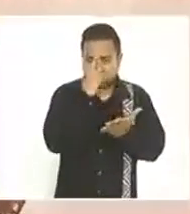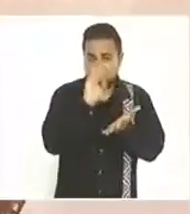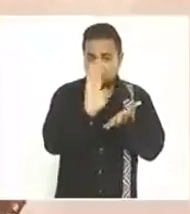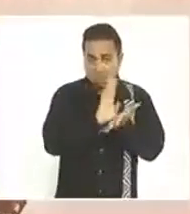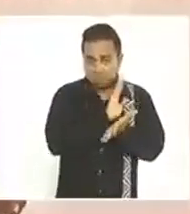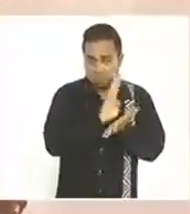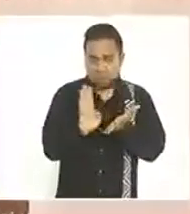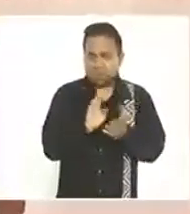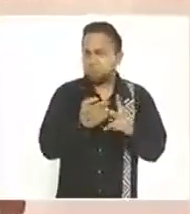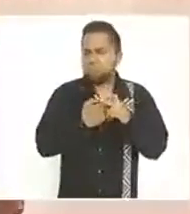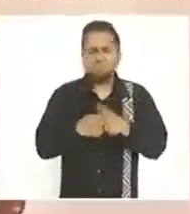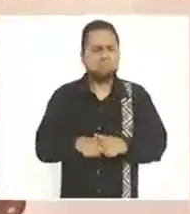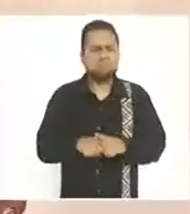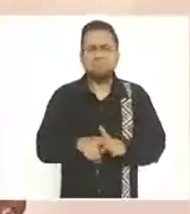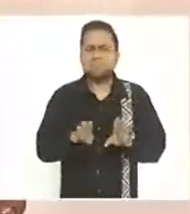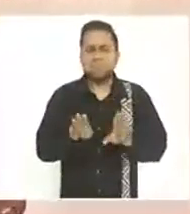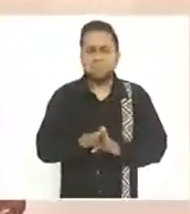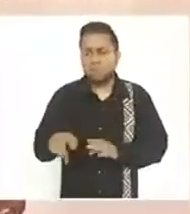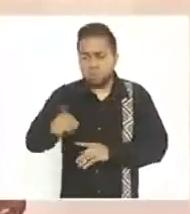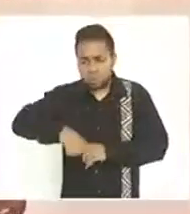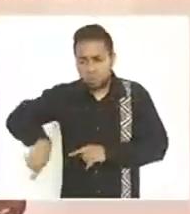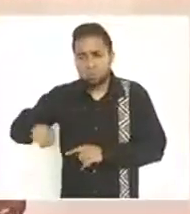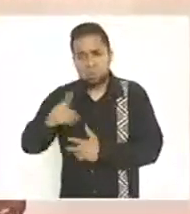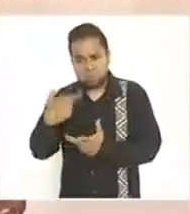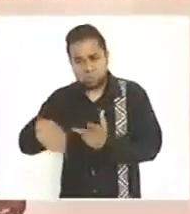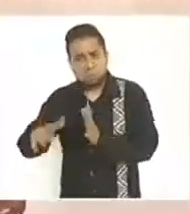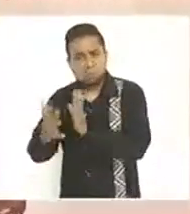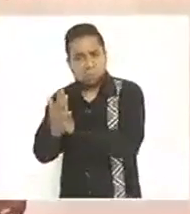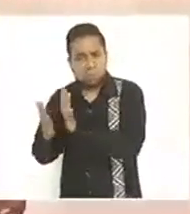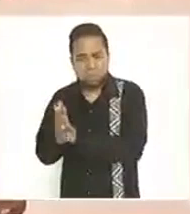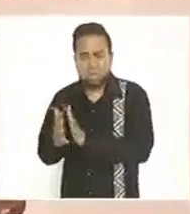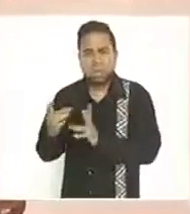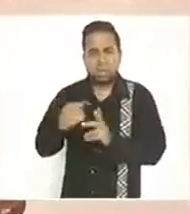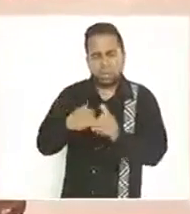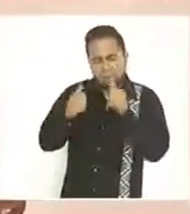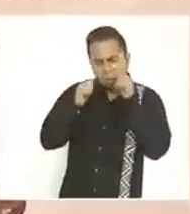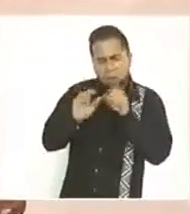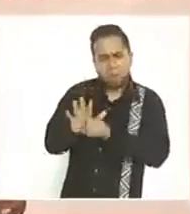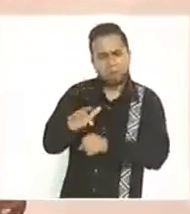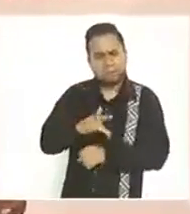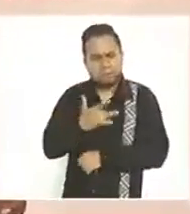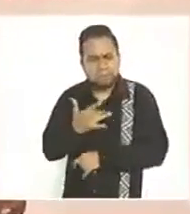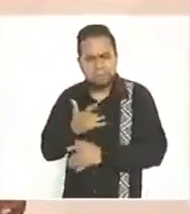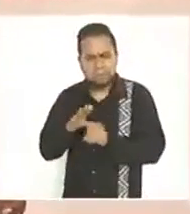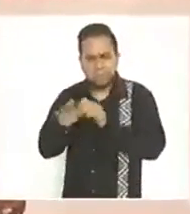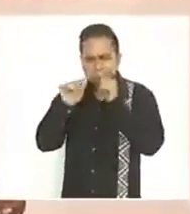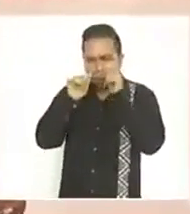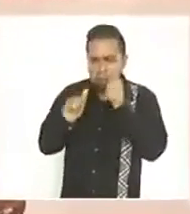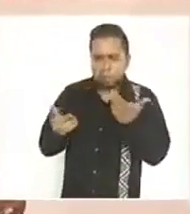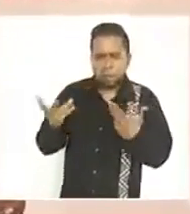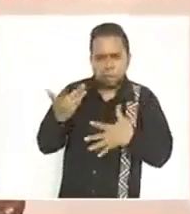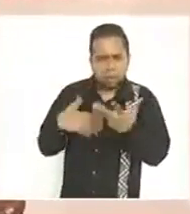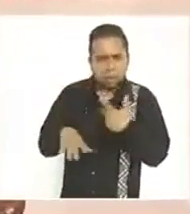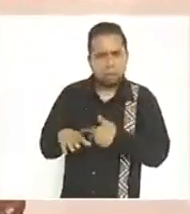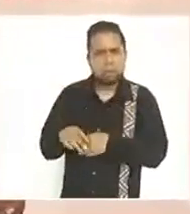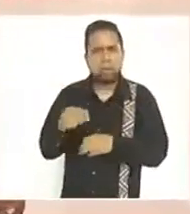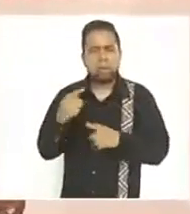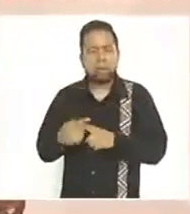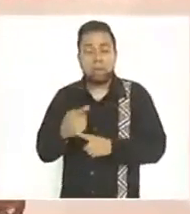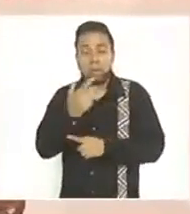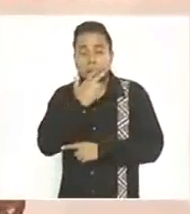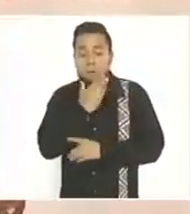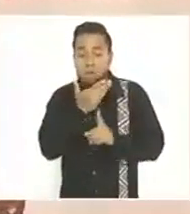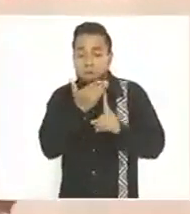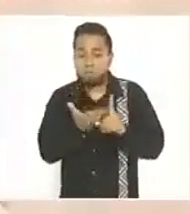bienestar nacieron del mismo pueblo, de escuchar sus sentimientos por un hombre que ha